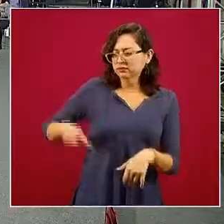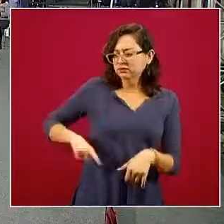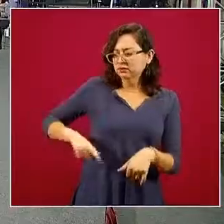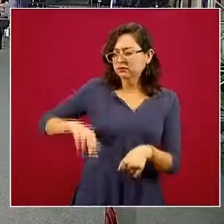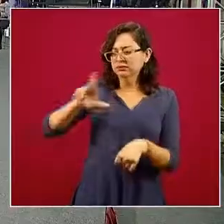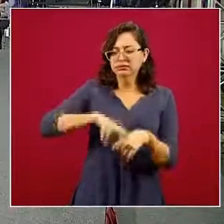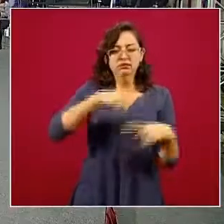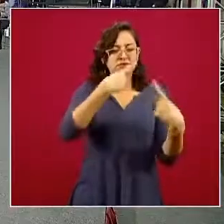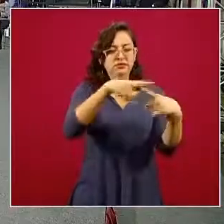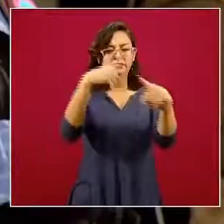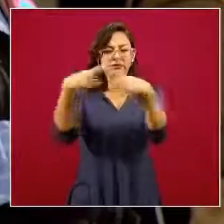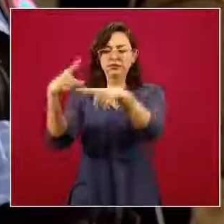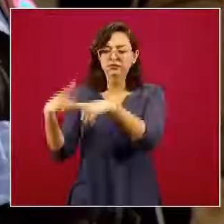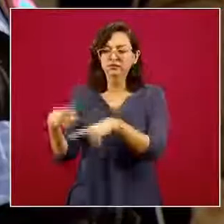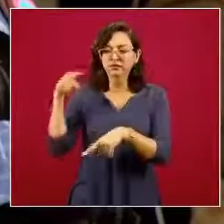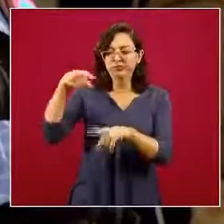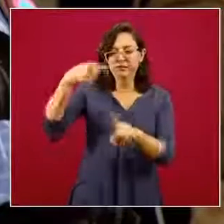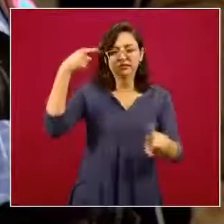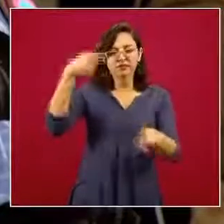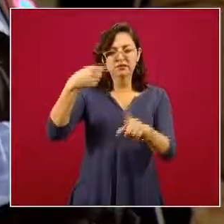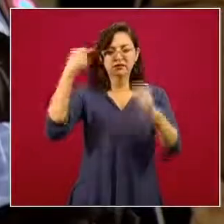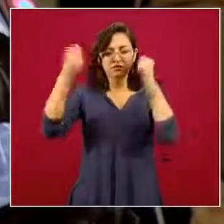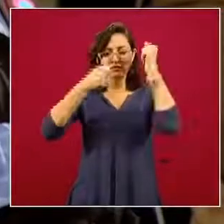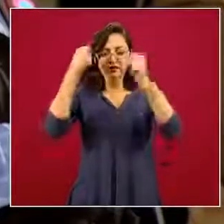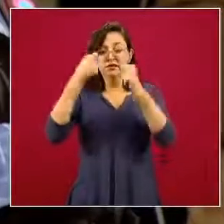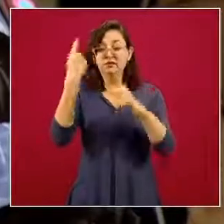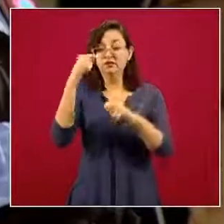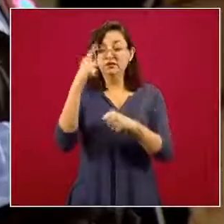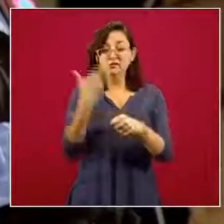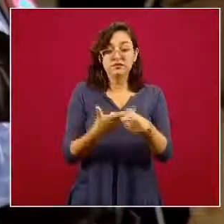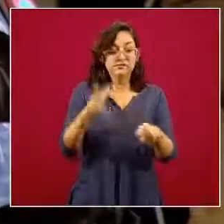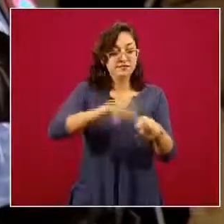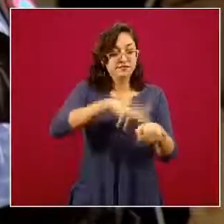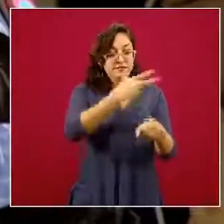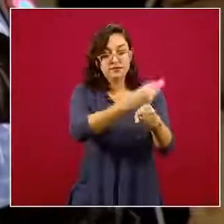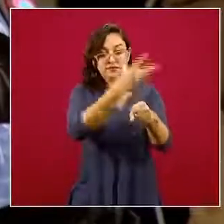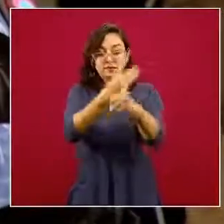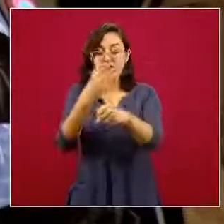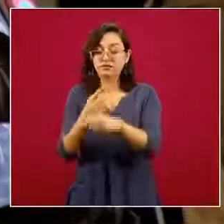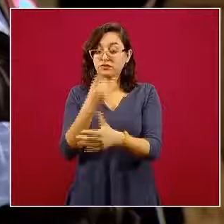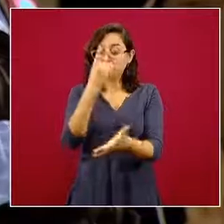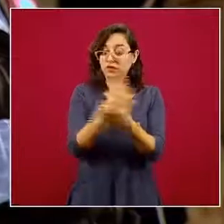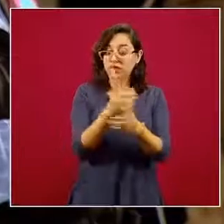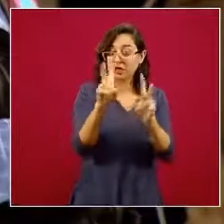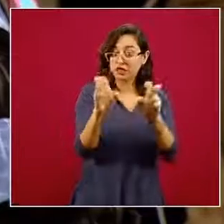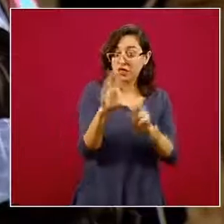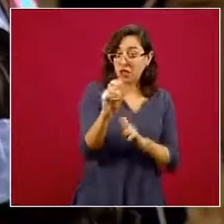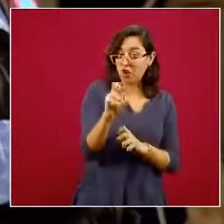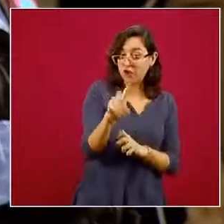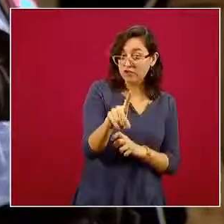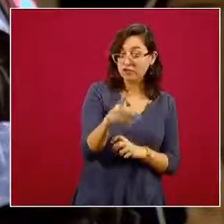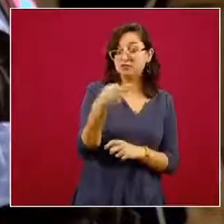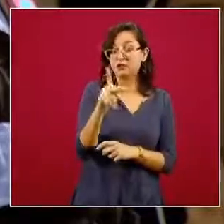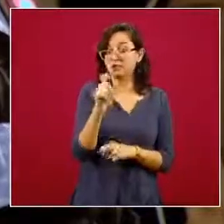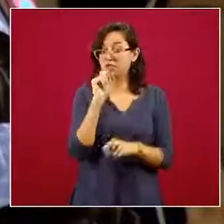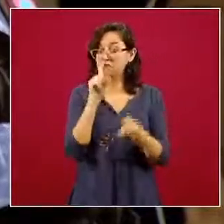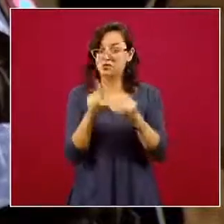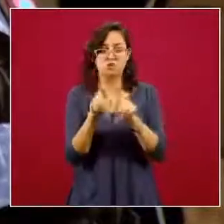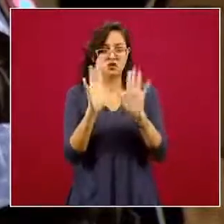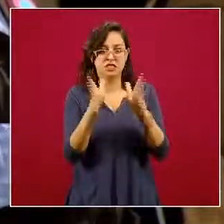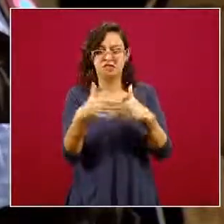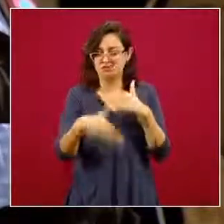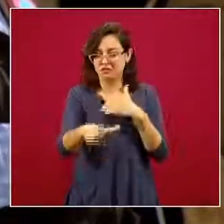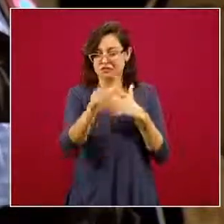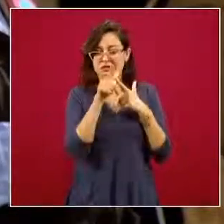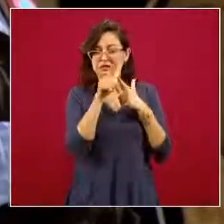sitios y entidades con vocación turística para remediar esta situación? Tal vez no solo por la cuestión del COVID, sino pensando que esa infraestructura pues se quede ahí